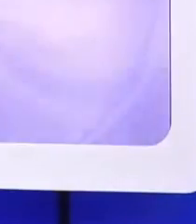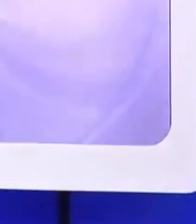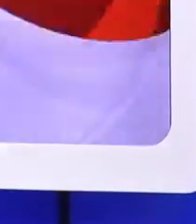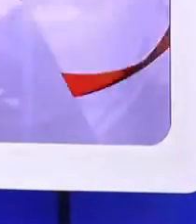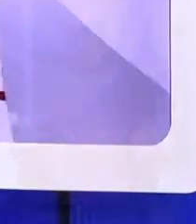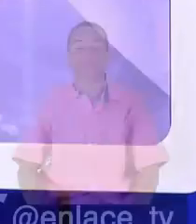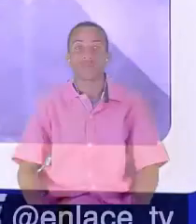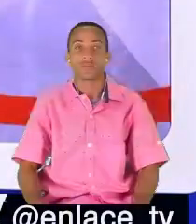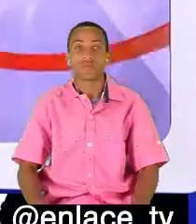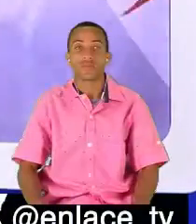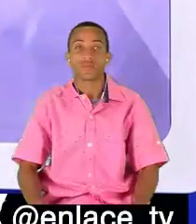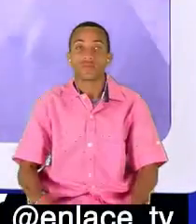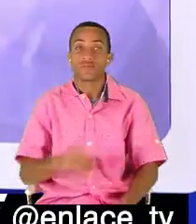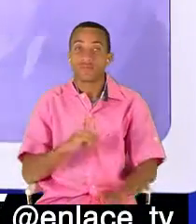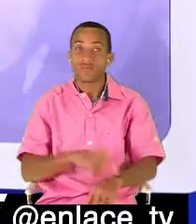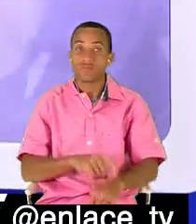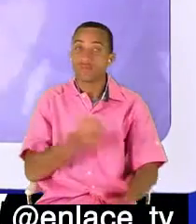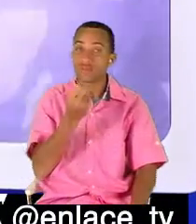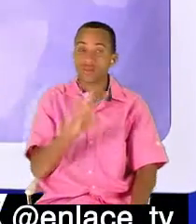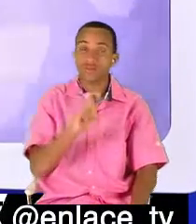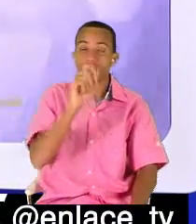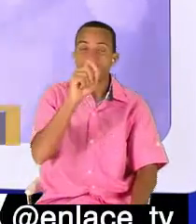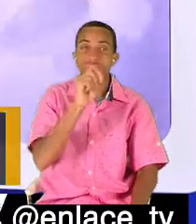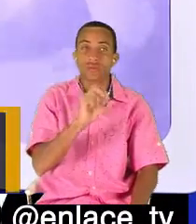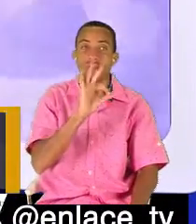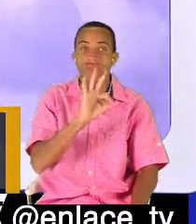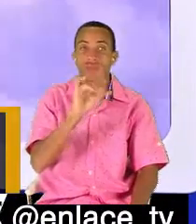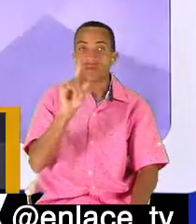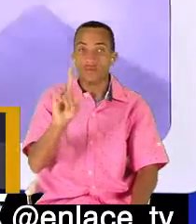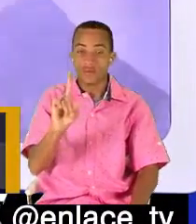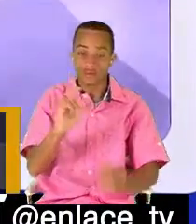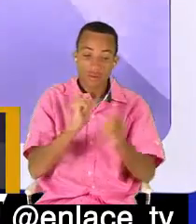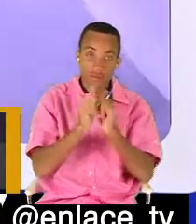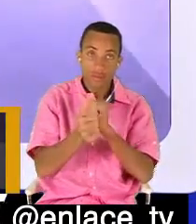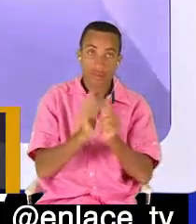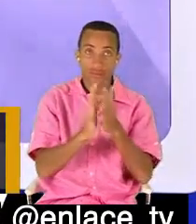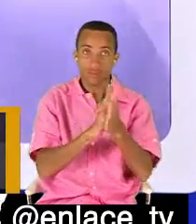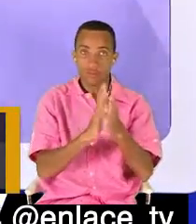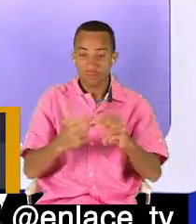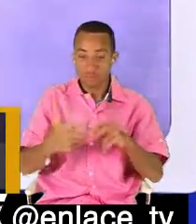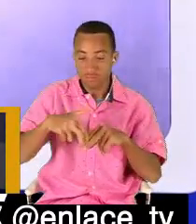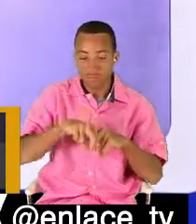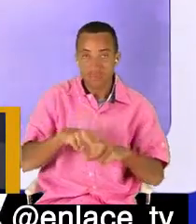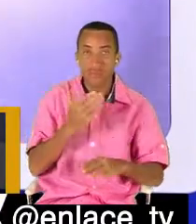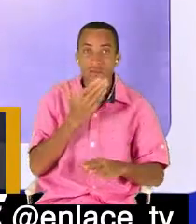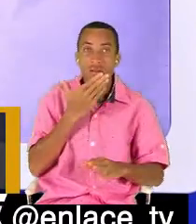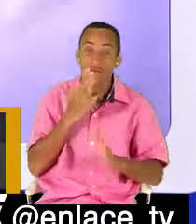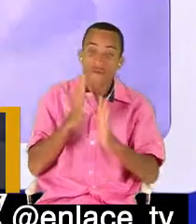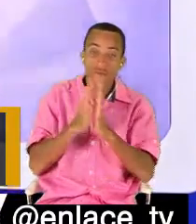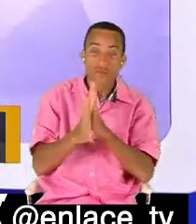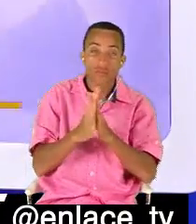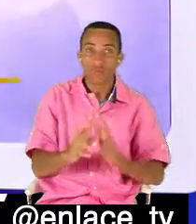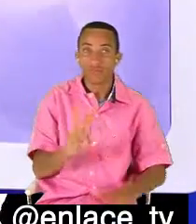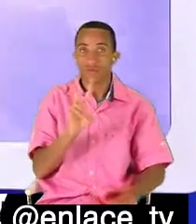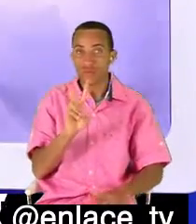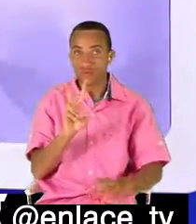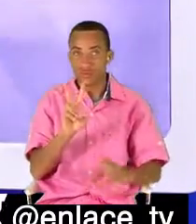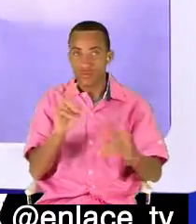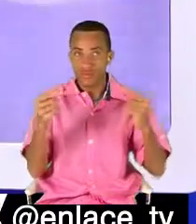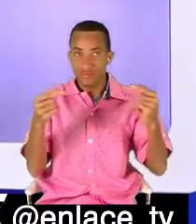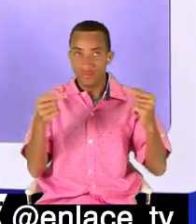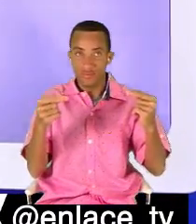12 del día, 31 minutos, llega la información deportiva, enlace de noticias. Pónganse cómodos, esta es la información. Los dos equipos, rama